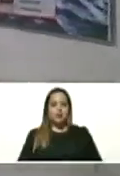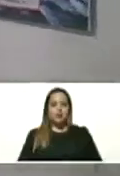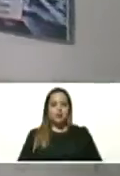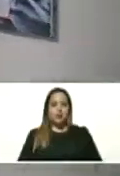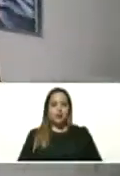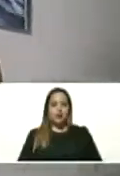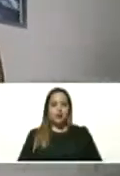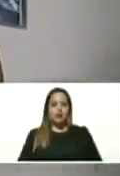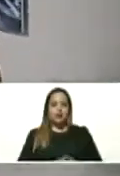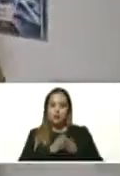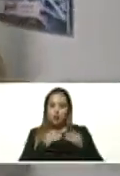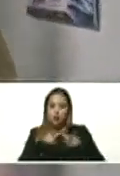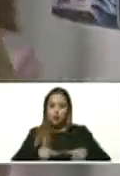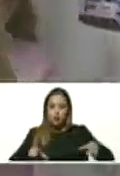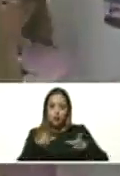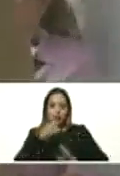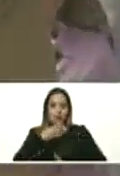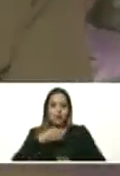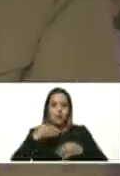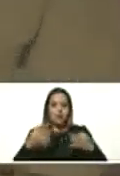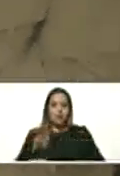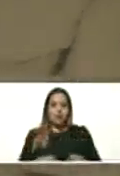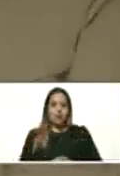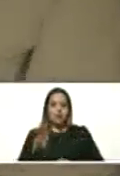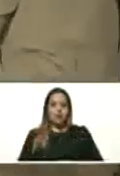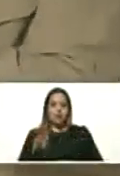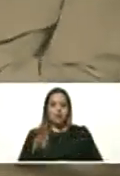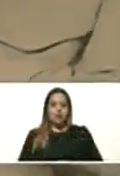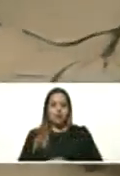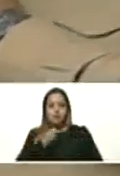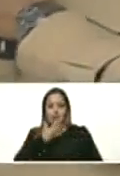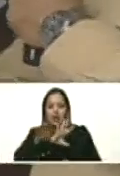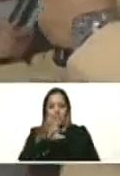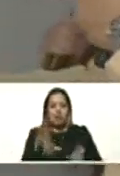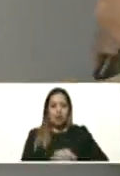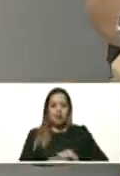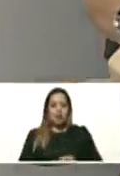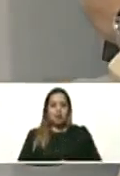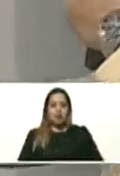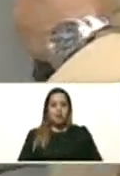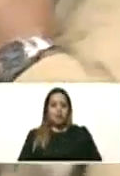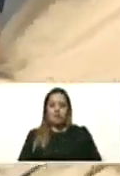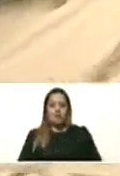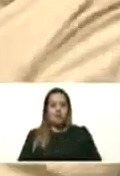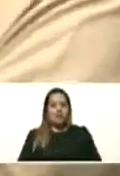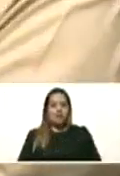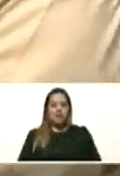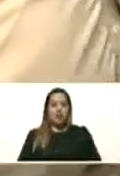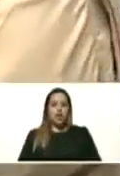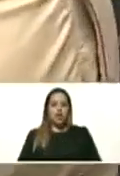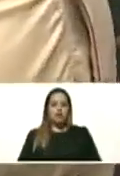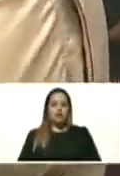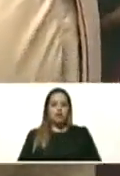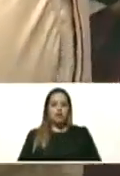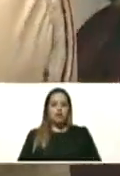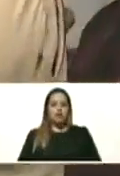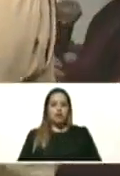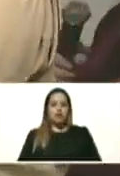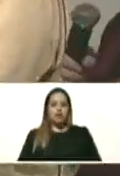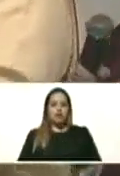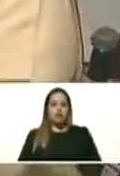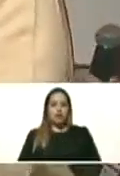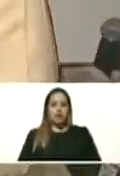espacios. Verdaderamente, bien adecuado, miren. Sí. Aquí el doctor Barreto. Traumatología.